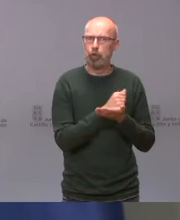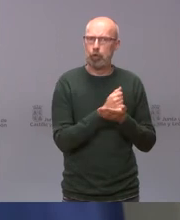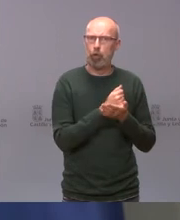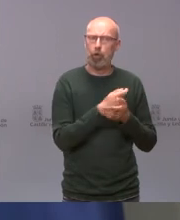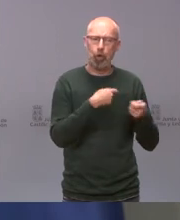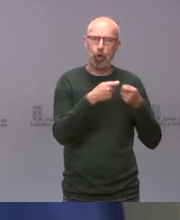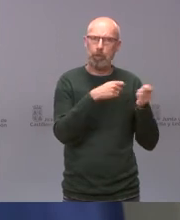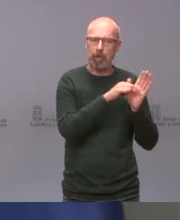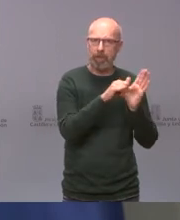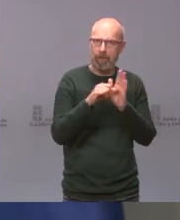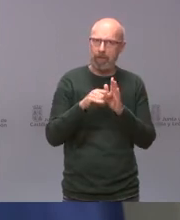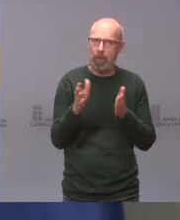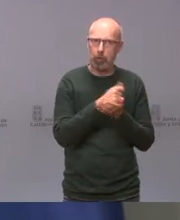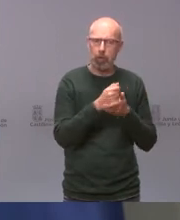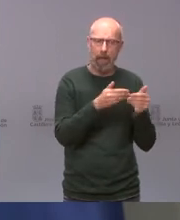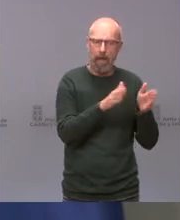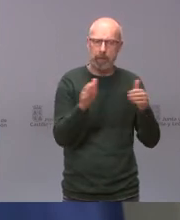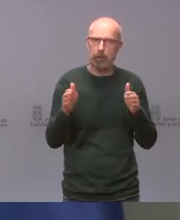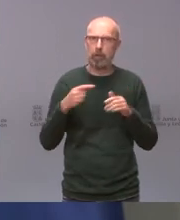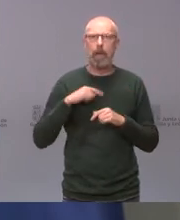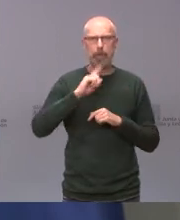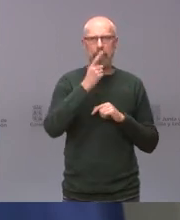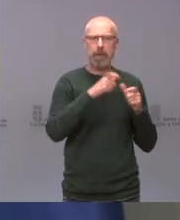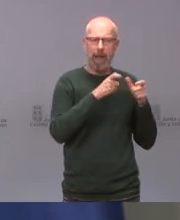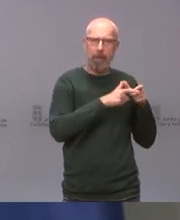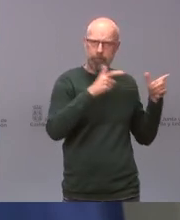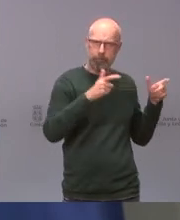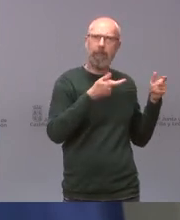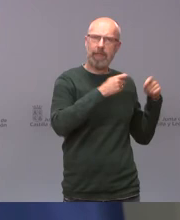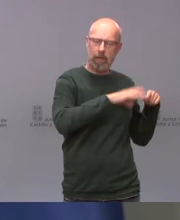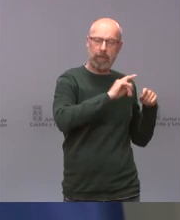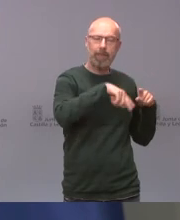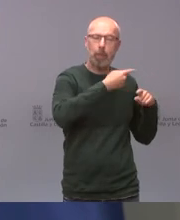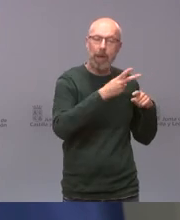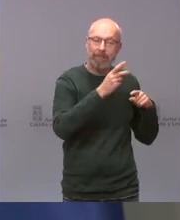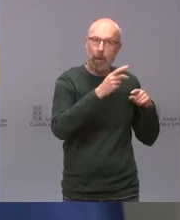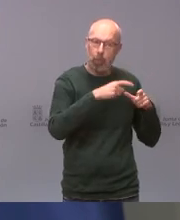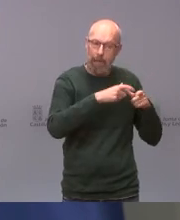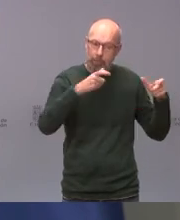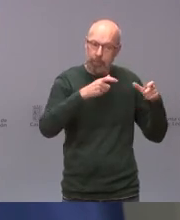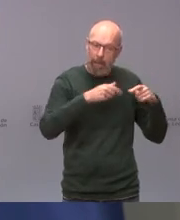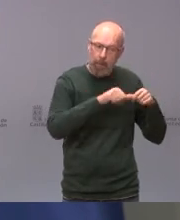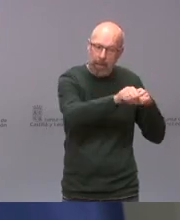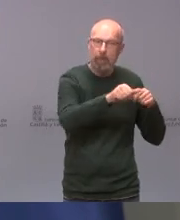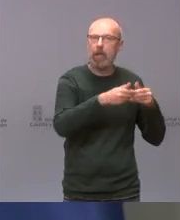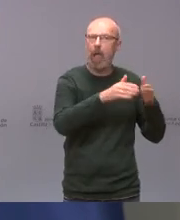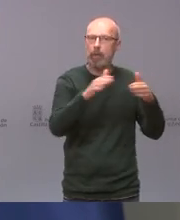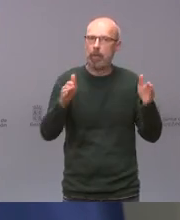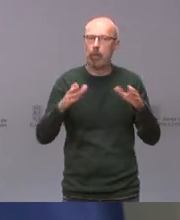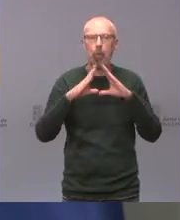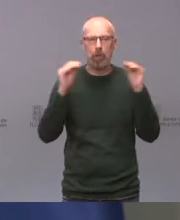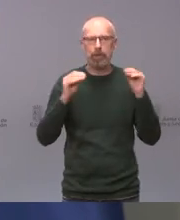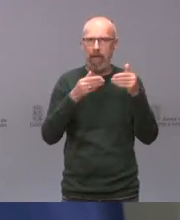en todo el rato, después de la primera ola. Es que ha estado abierta la universidad. Es que en la última ola